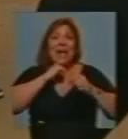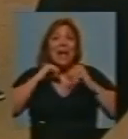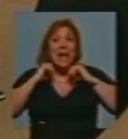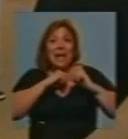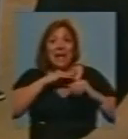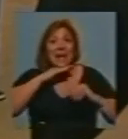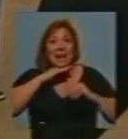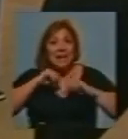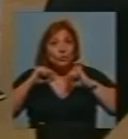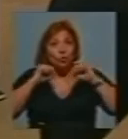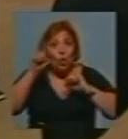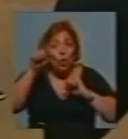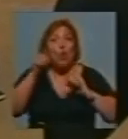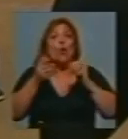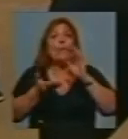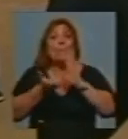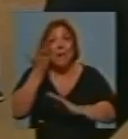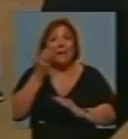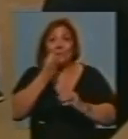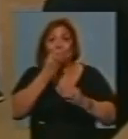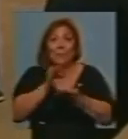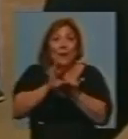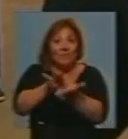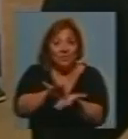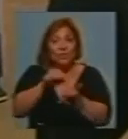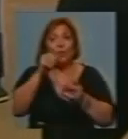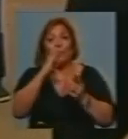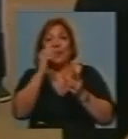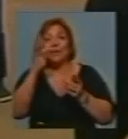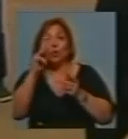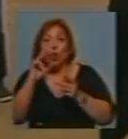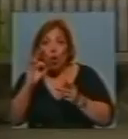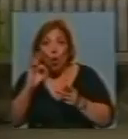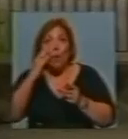y nos asociamos con Petrobras